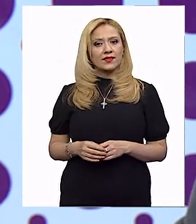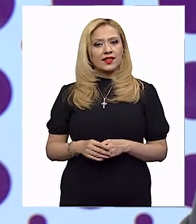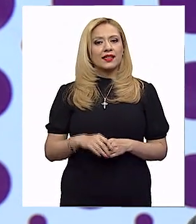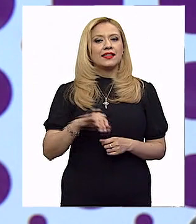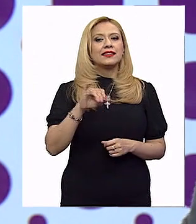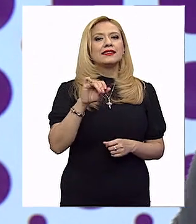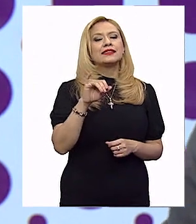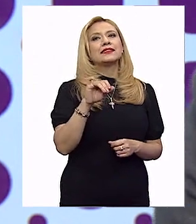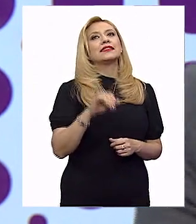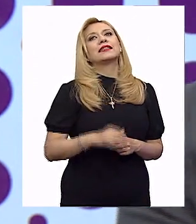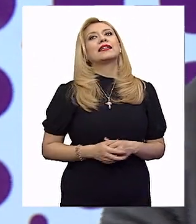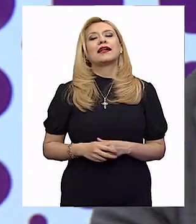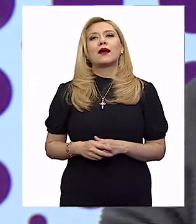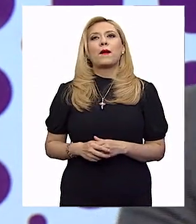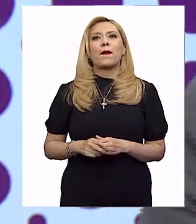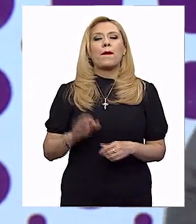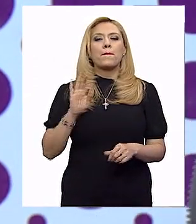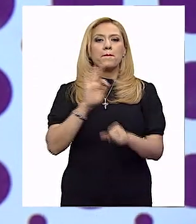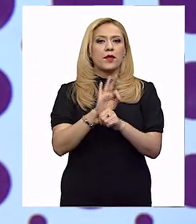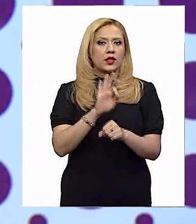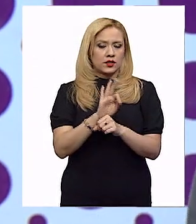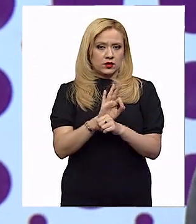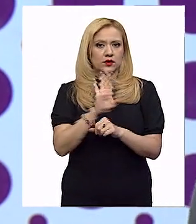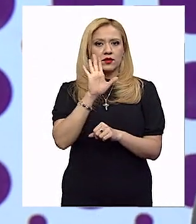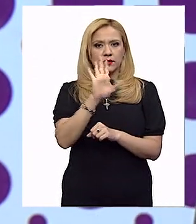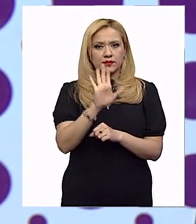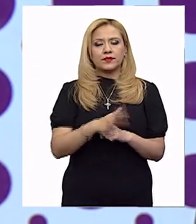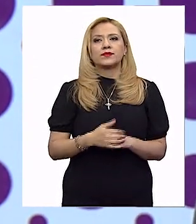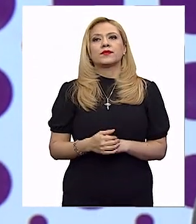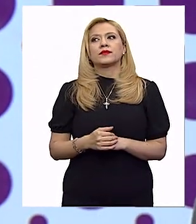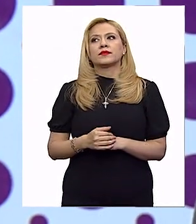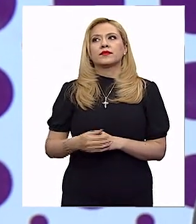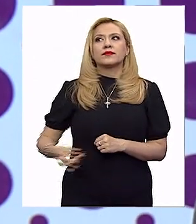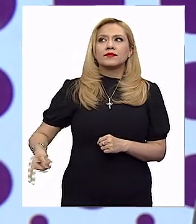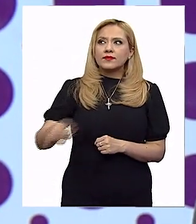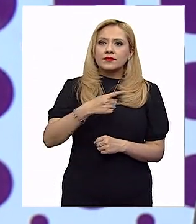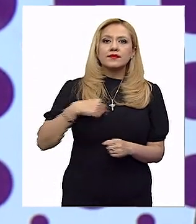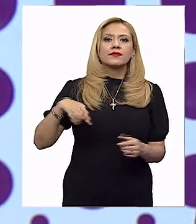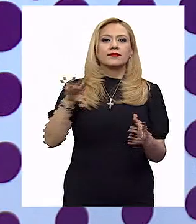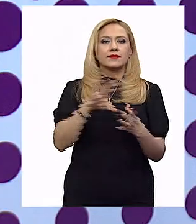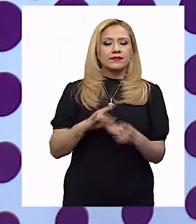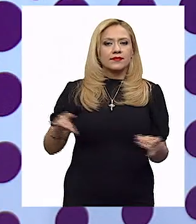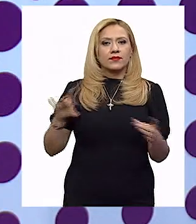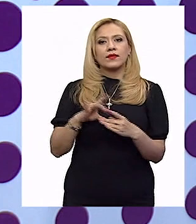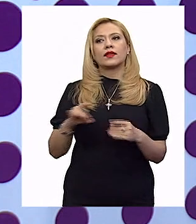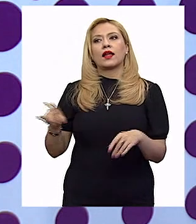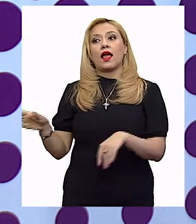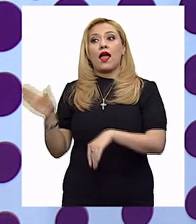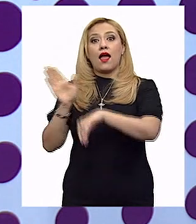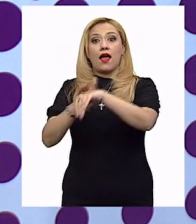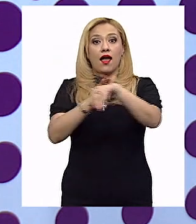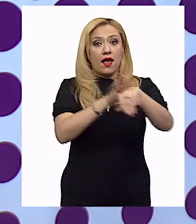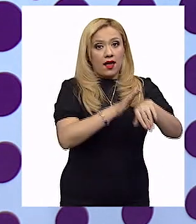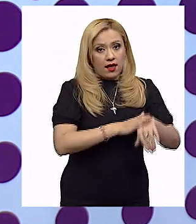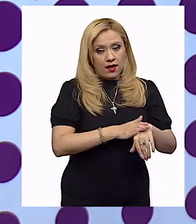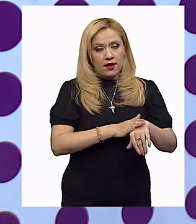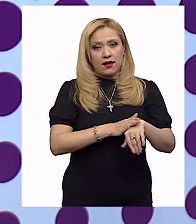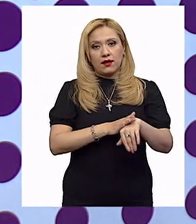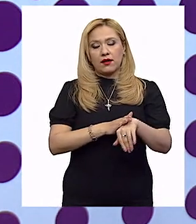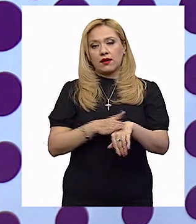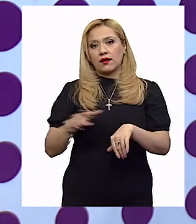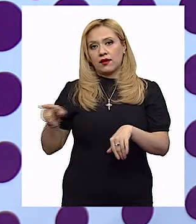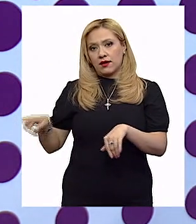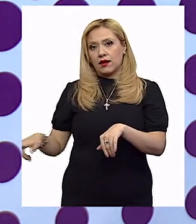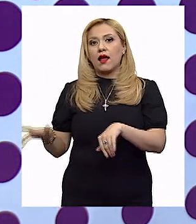poco sobre la protección, ¿no? Yo volvería a insistir, creo que hemos de hablar alertadores y probablemente no solo